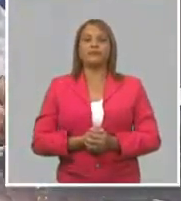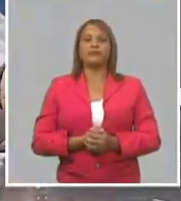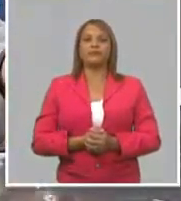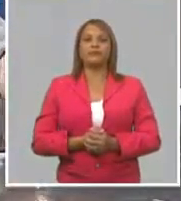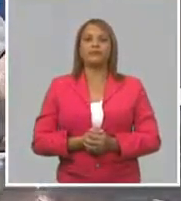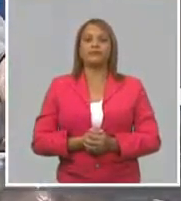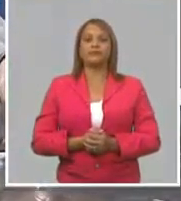país